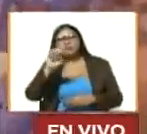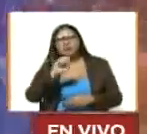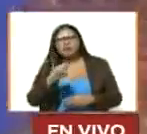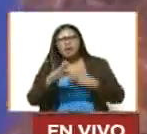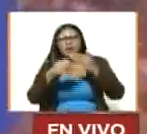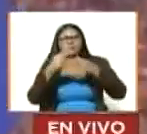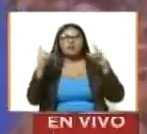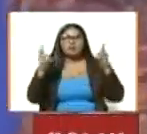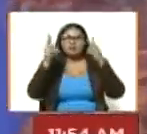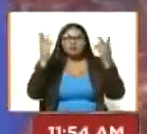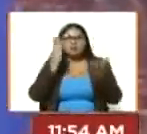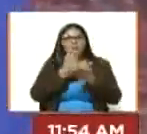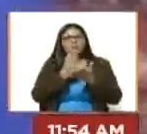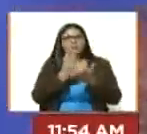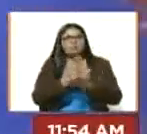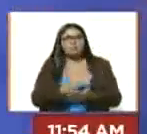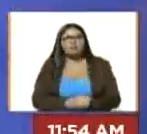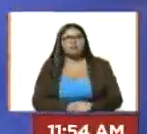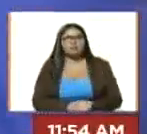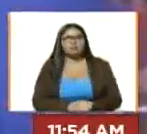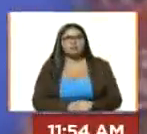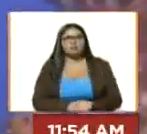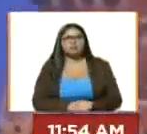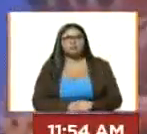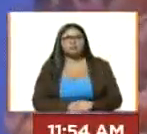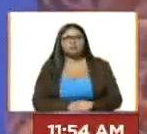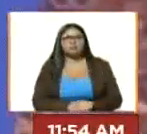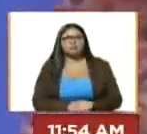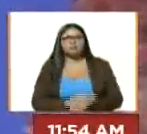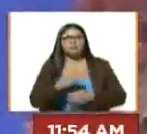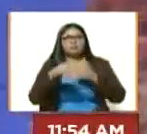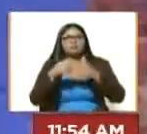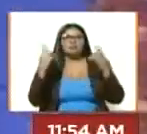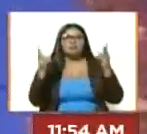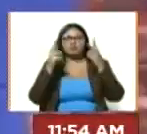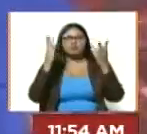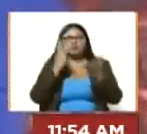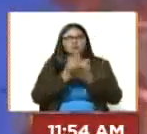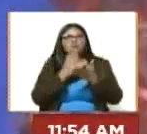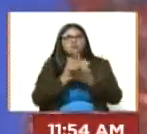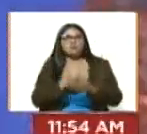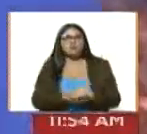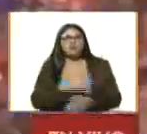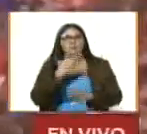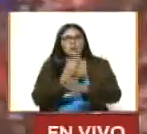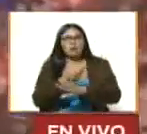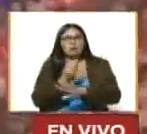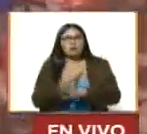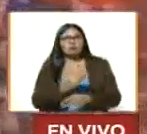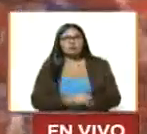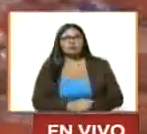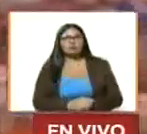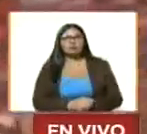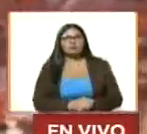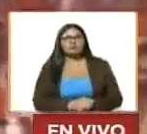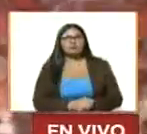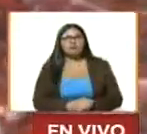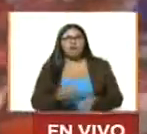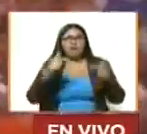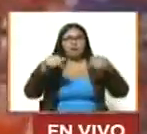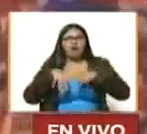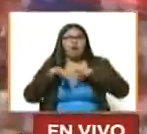¡Hasta la victoria siempre, Maturín! ¡Hasta la victoria siempre, Monaga! ¡Abajo la